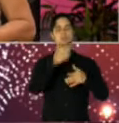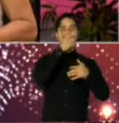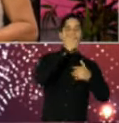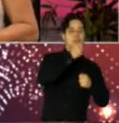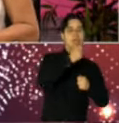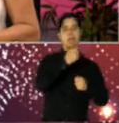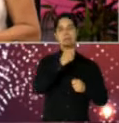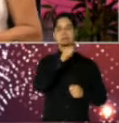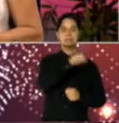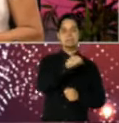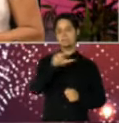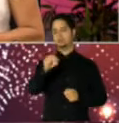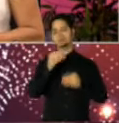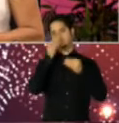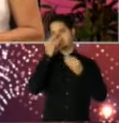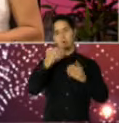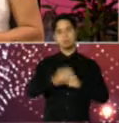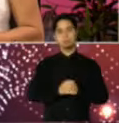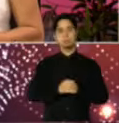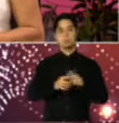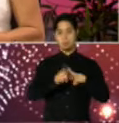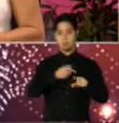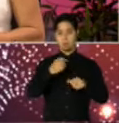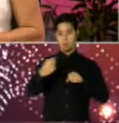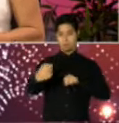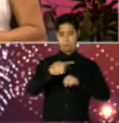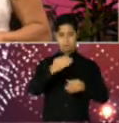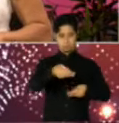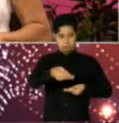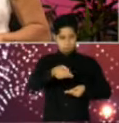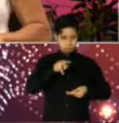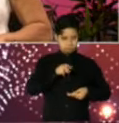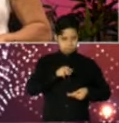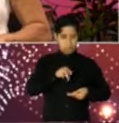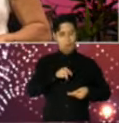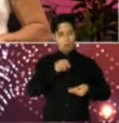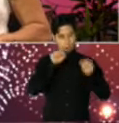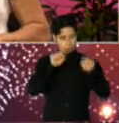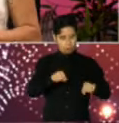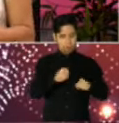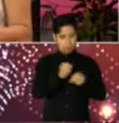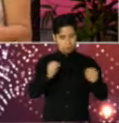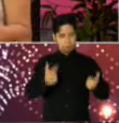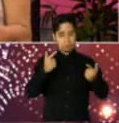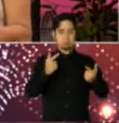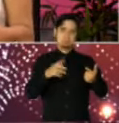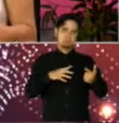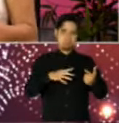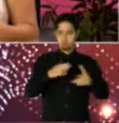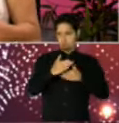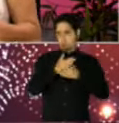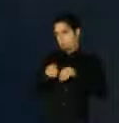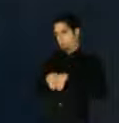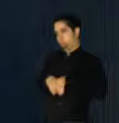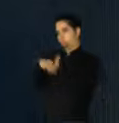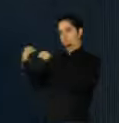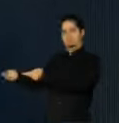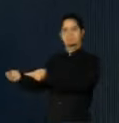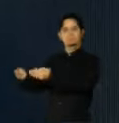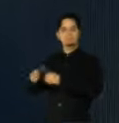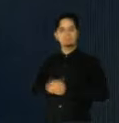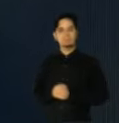no. Es que si te envían un mensaje que tú consideras que puede salvar vidas, tú lo pasas y lo compartes. Las